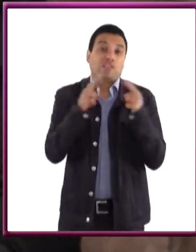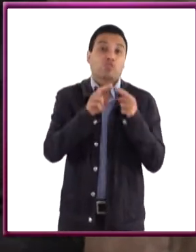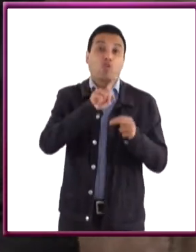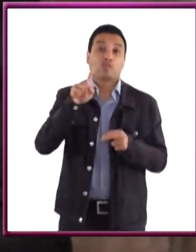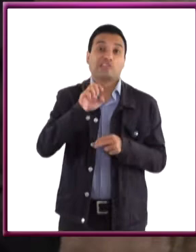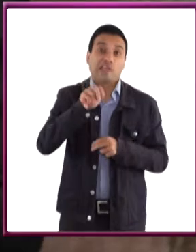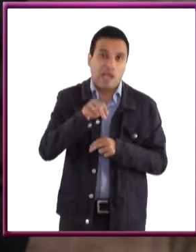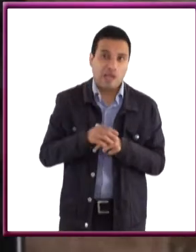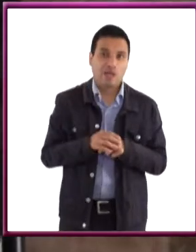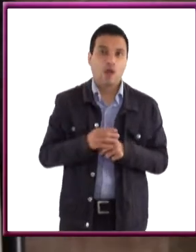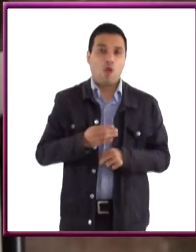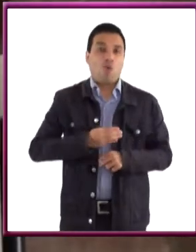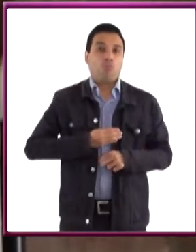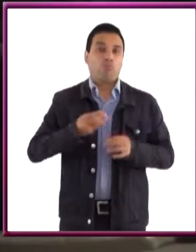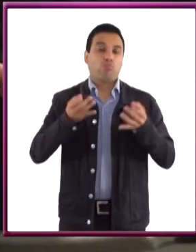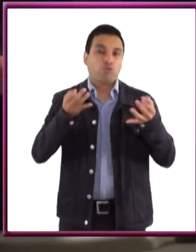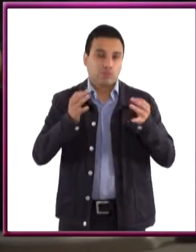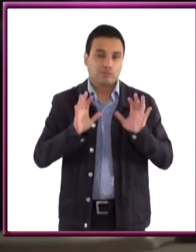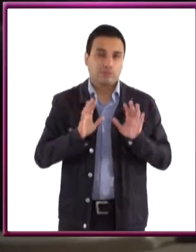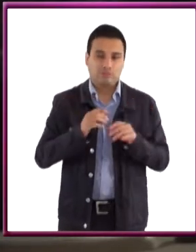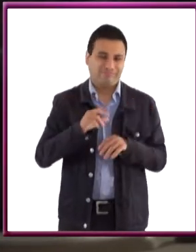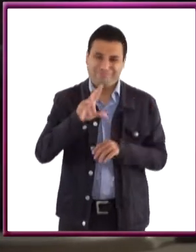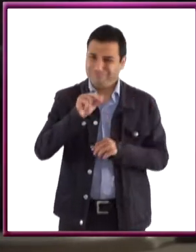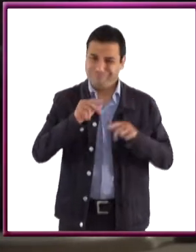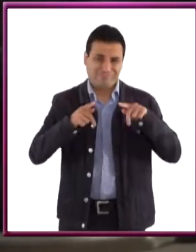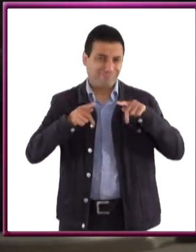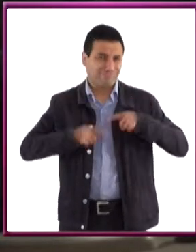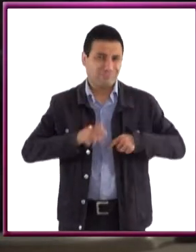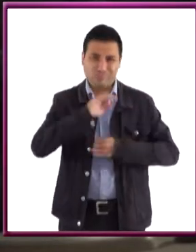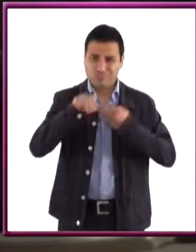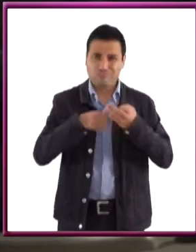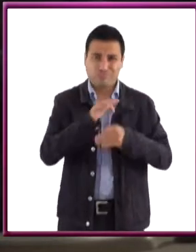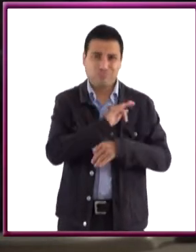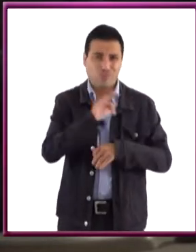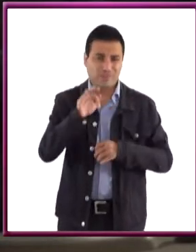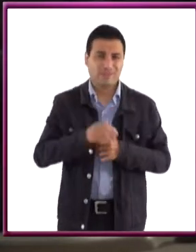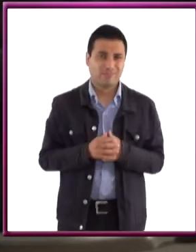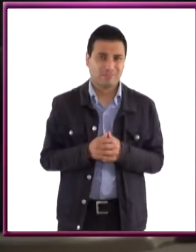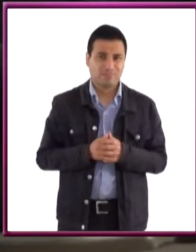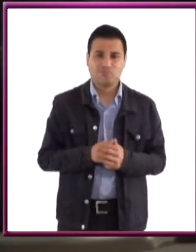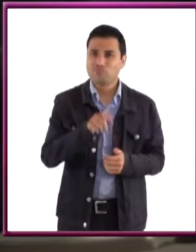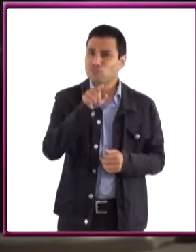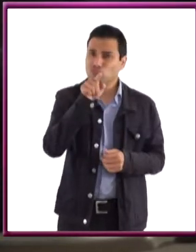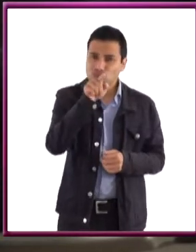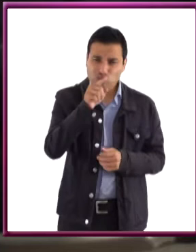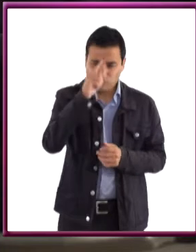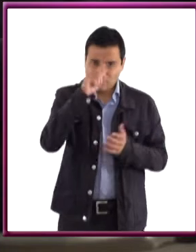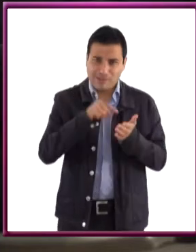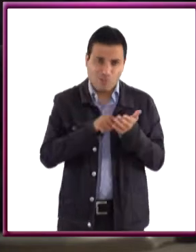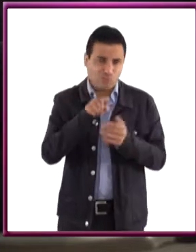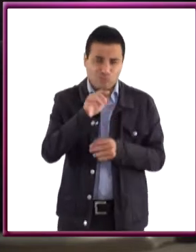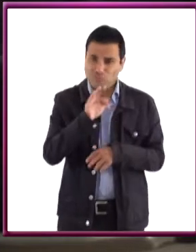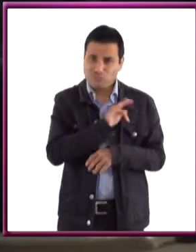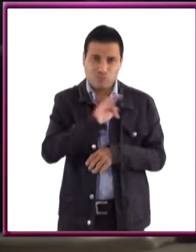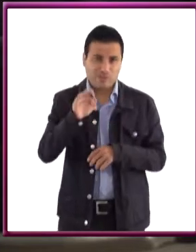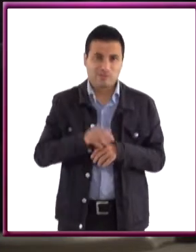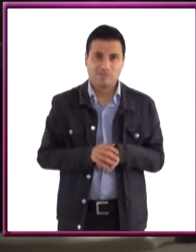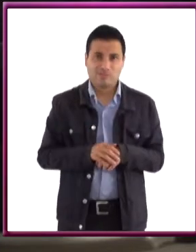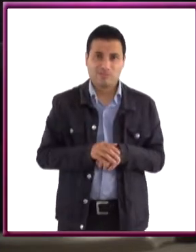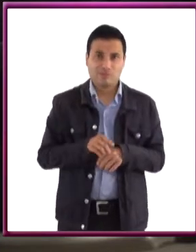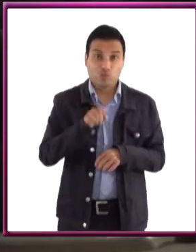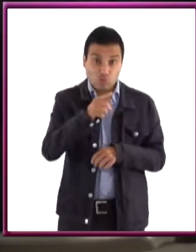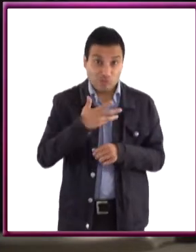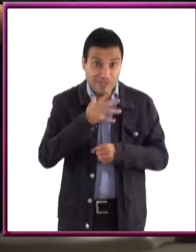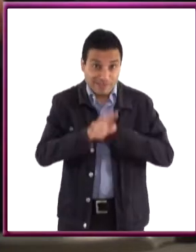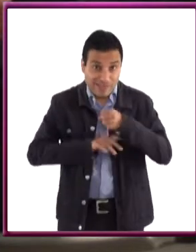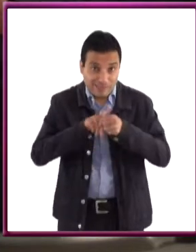los budistas, ¿no? Cualquiera podemos practicar atención plena. De hecho, tú seguramente lo practicas si tienes una